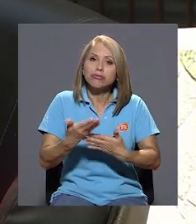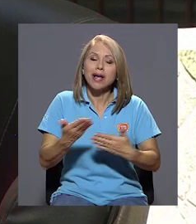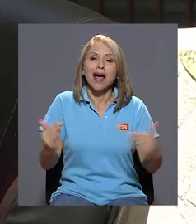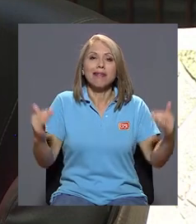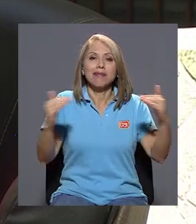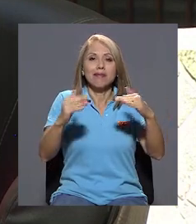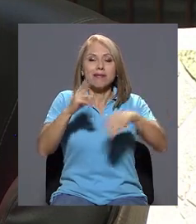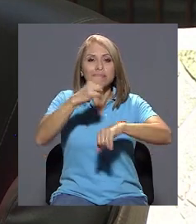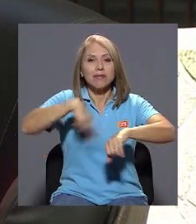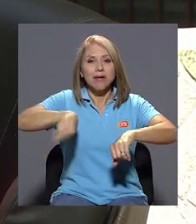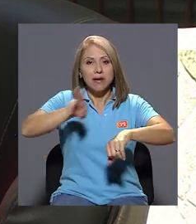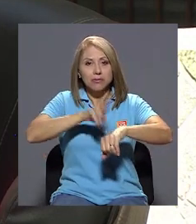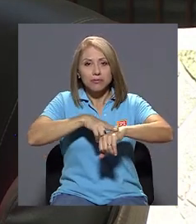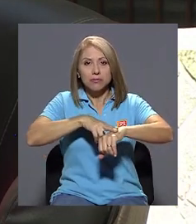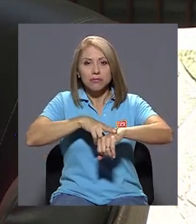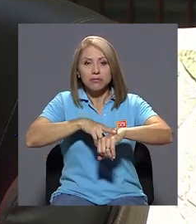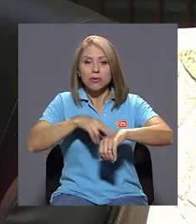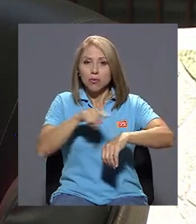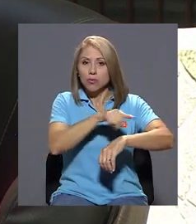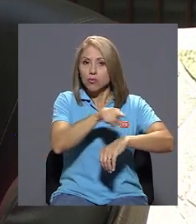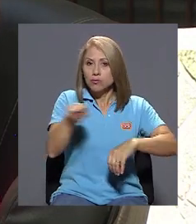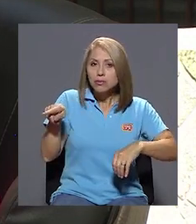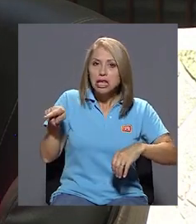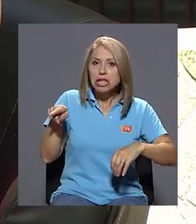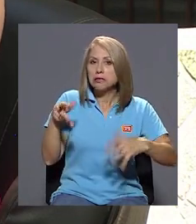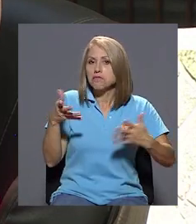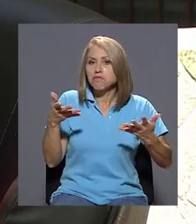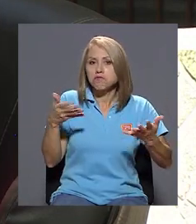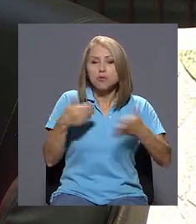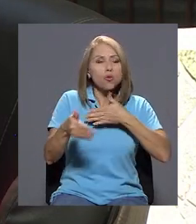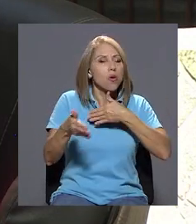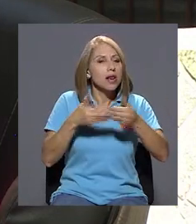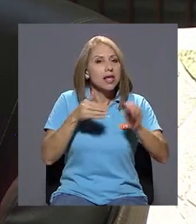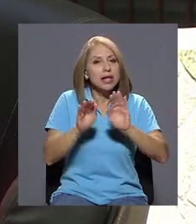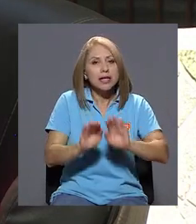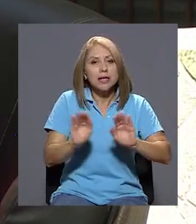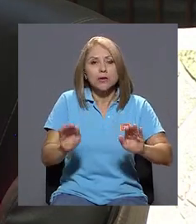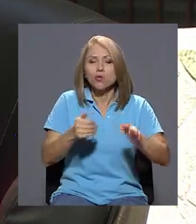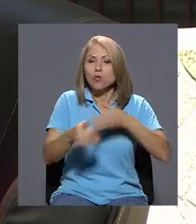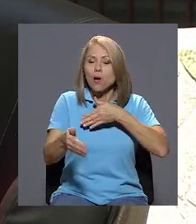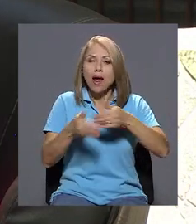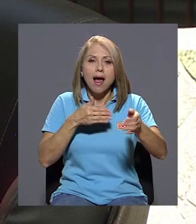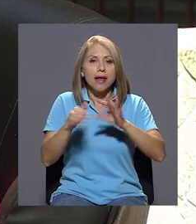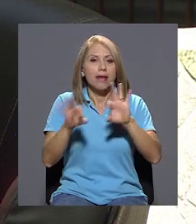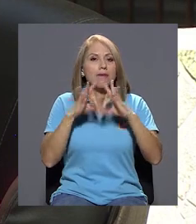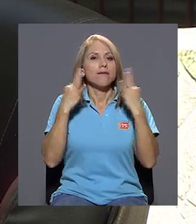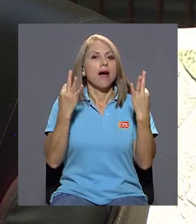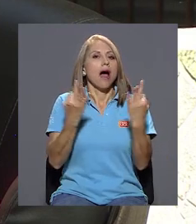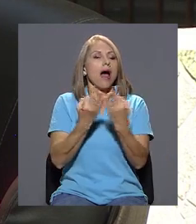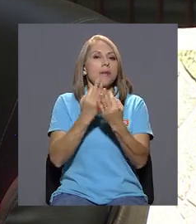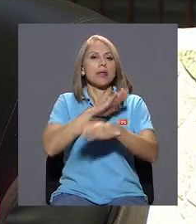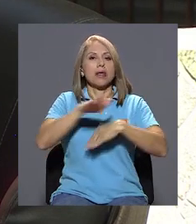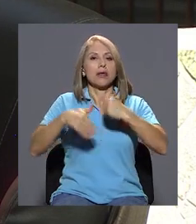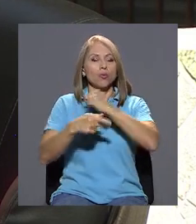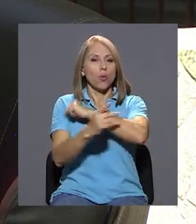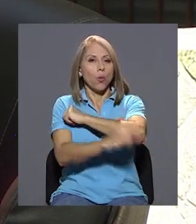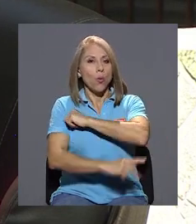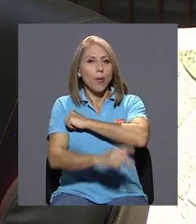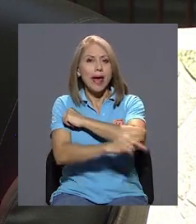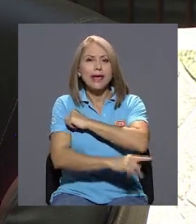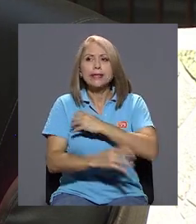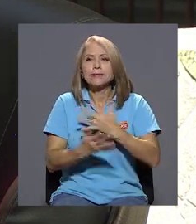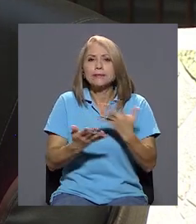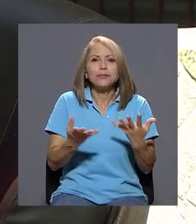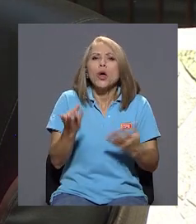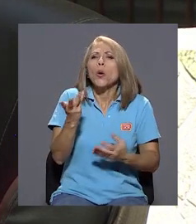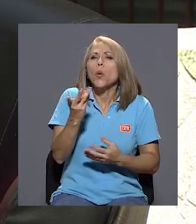que, bueno, a nivel nacional, ¿verdad? Que es que ustedes, cualquier niño, cualquier familia, digamos, a nivel nacional,